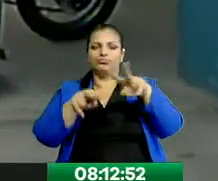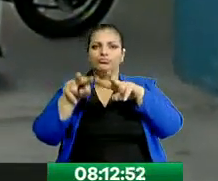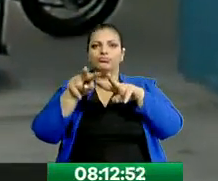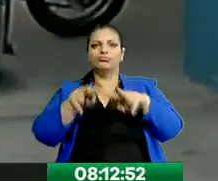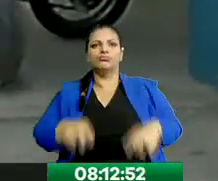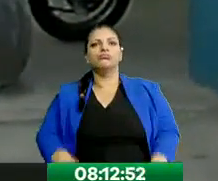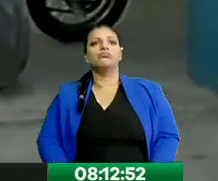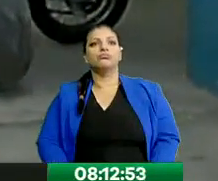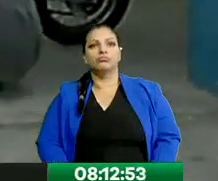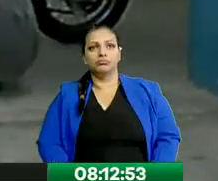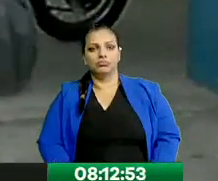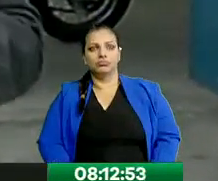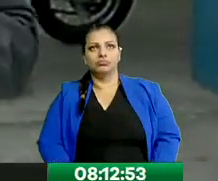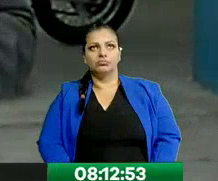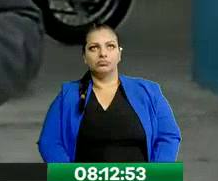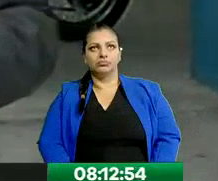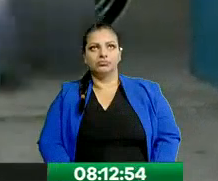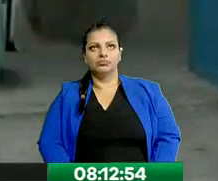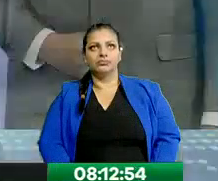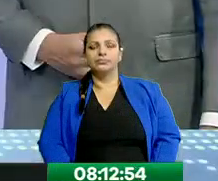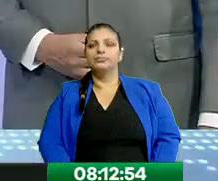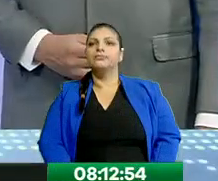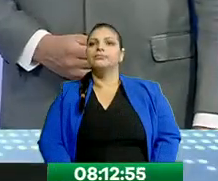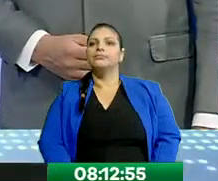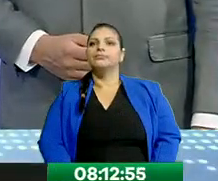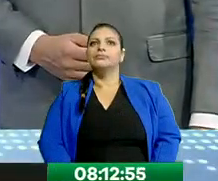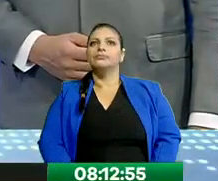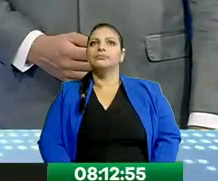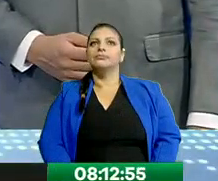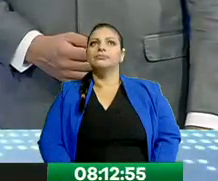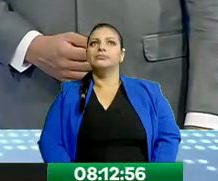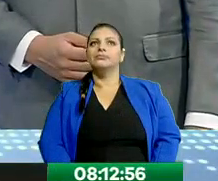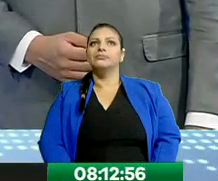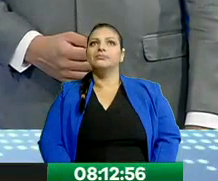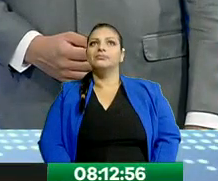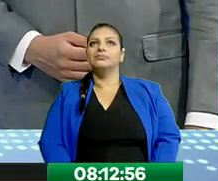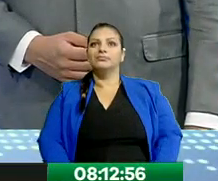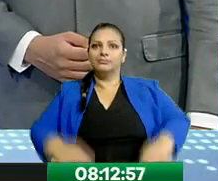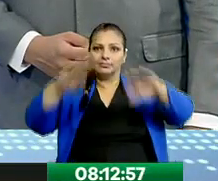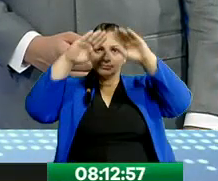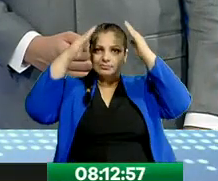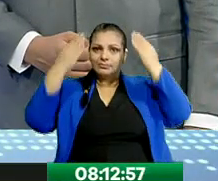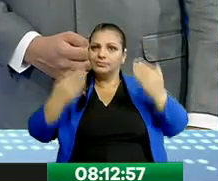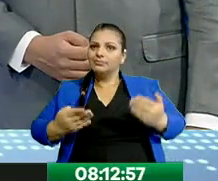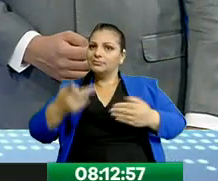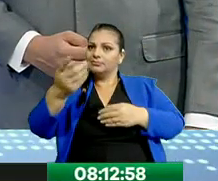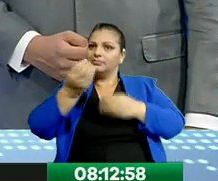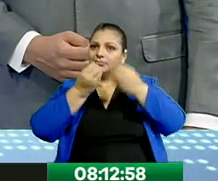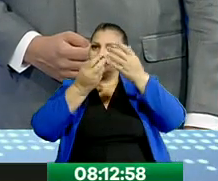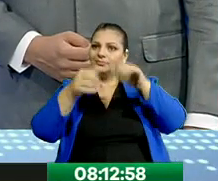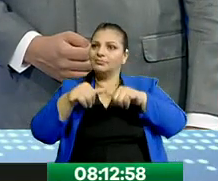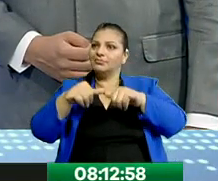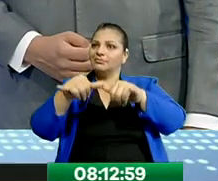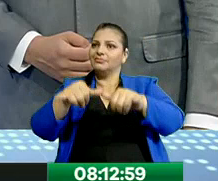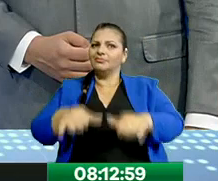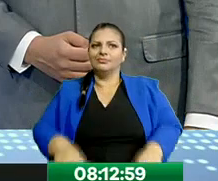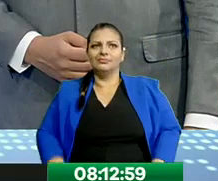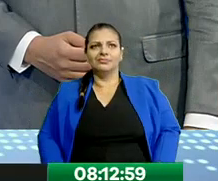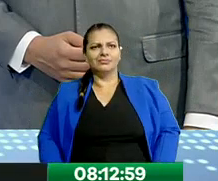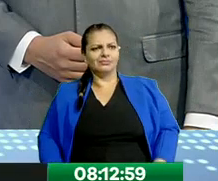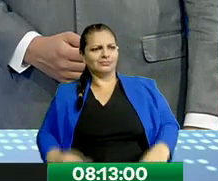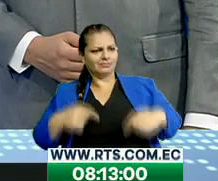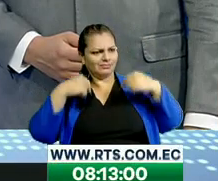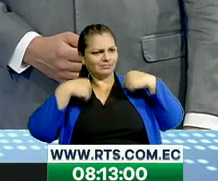la DINAPEN. Por ahora vamos a retornar. Rosita, usted continúa con el desarrollo de más información, pero más adelante les tendremos